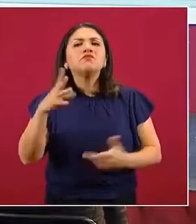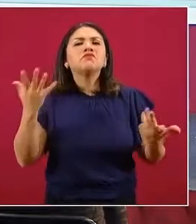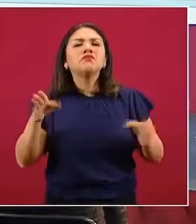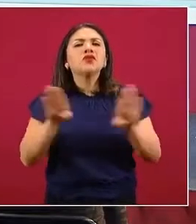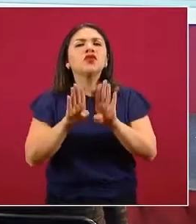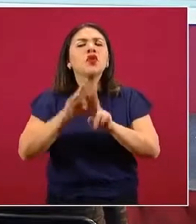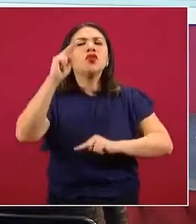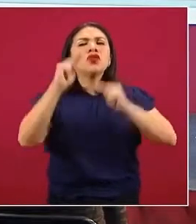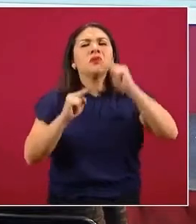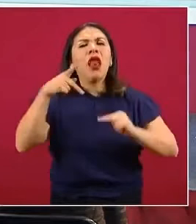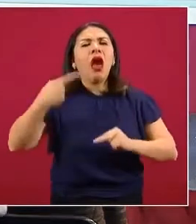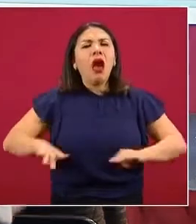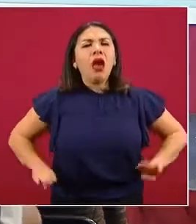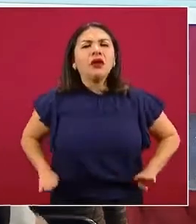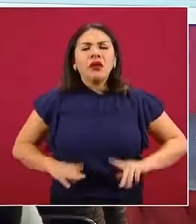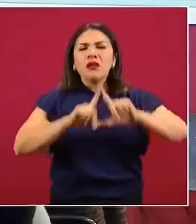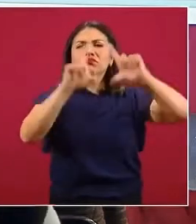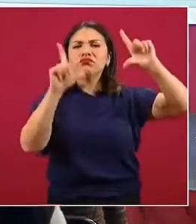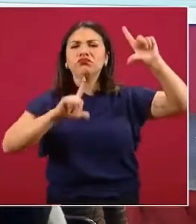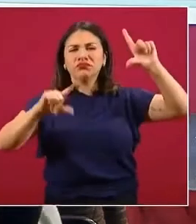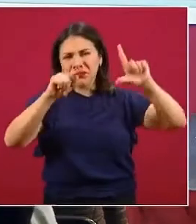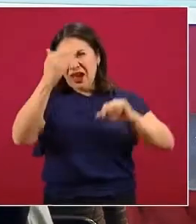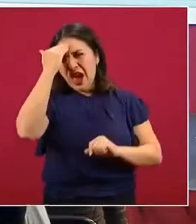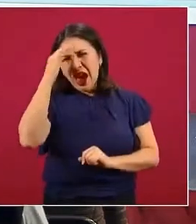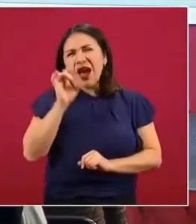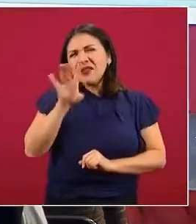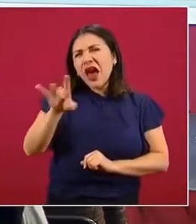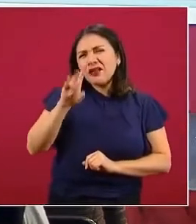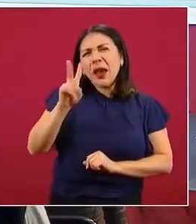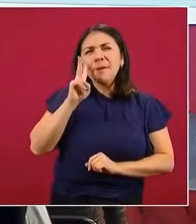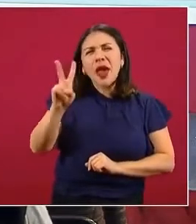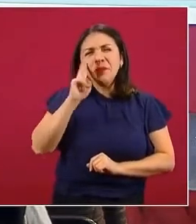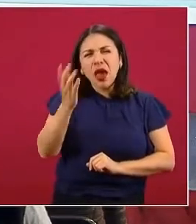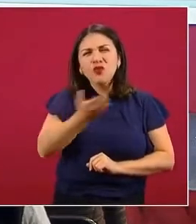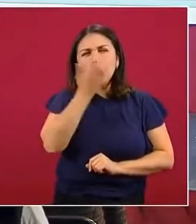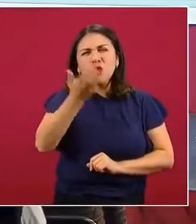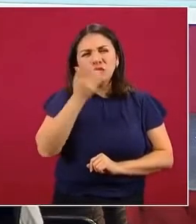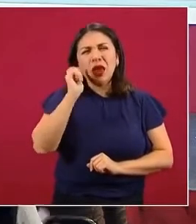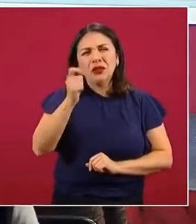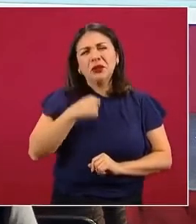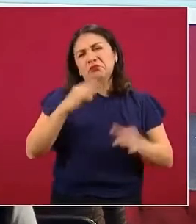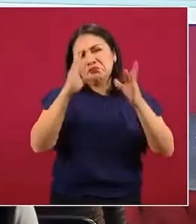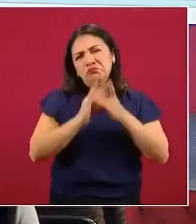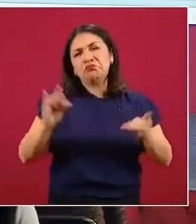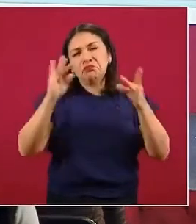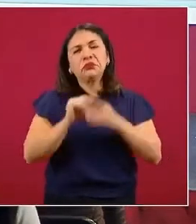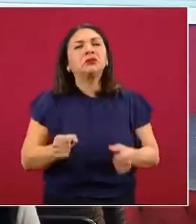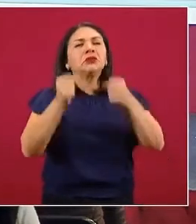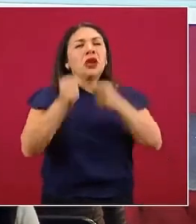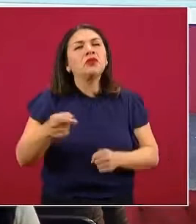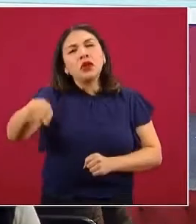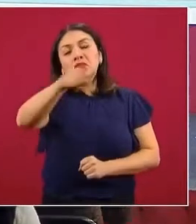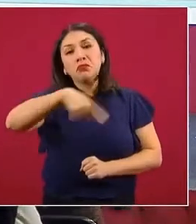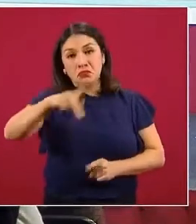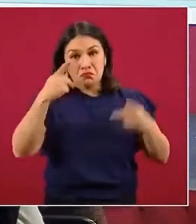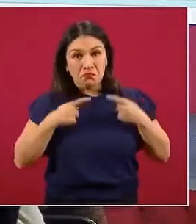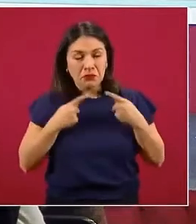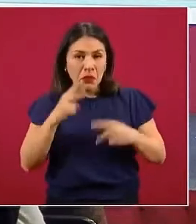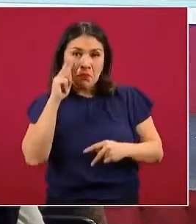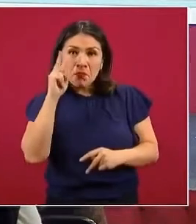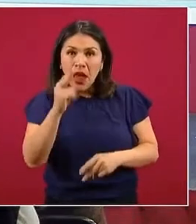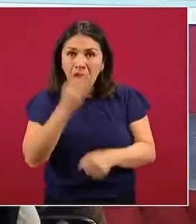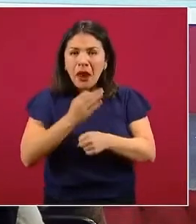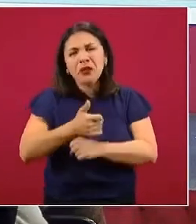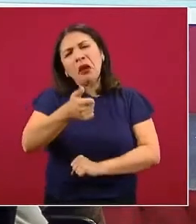nivel nacional en la gráfica que ya estamos acostumbrados a actualizar y que de seguro muchos de los que nos